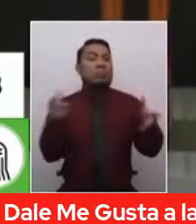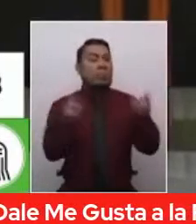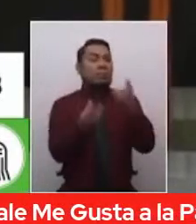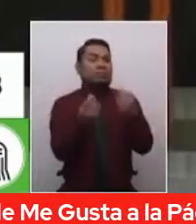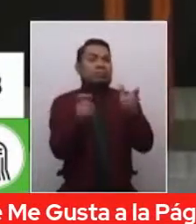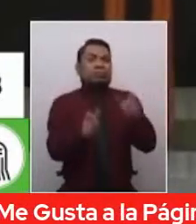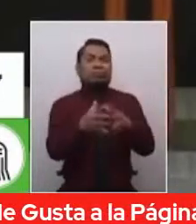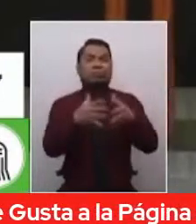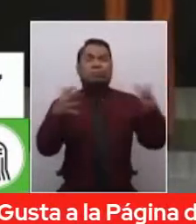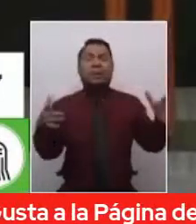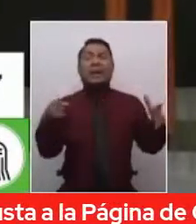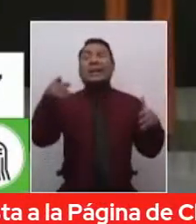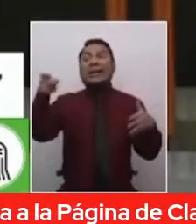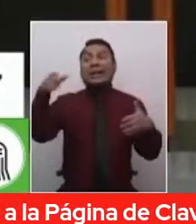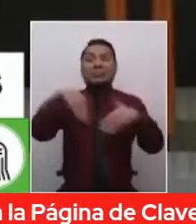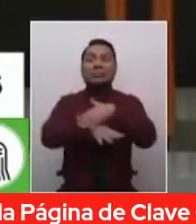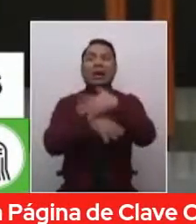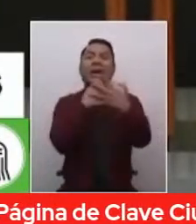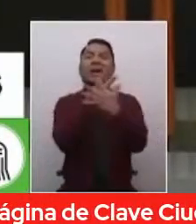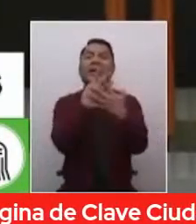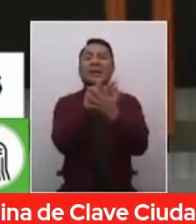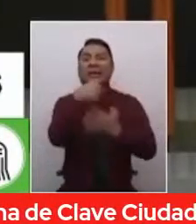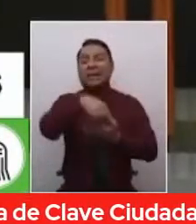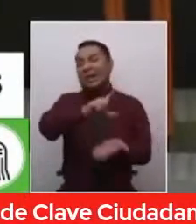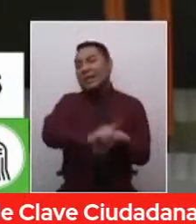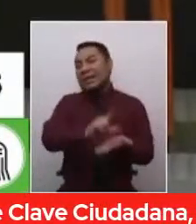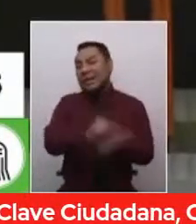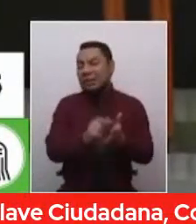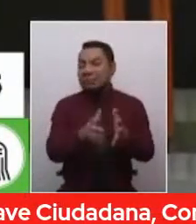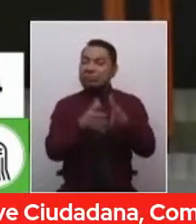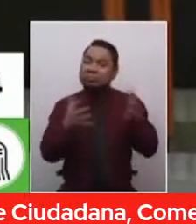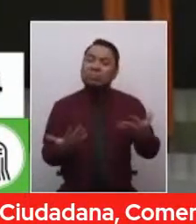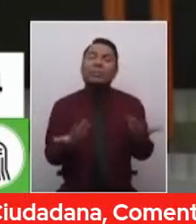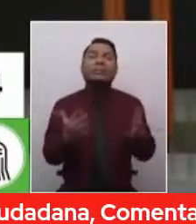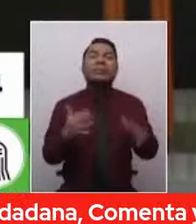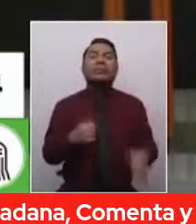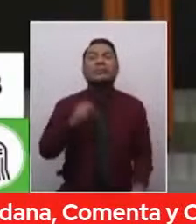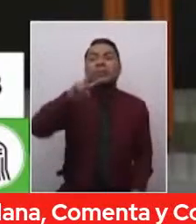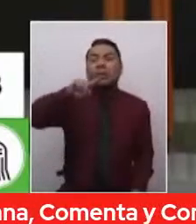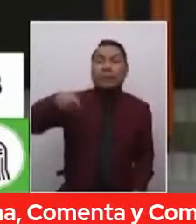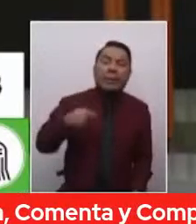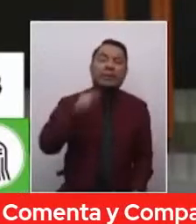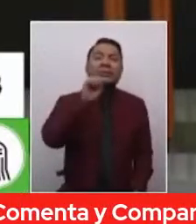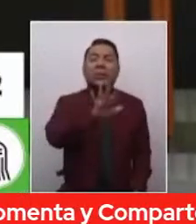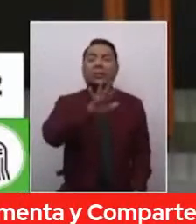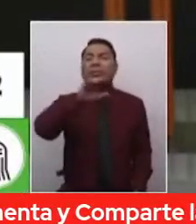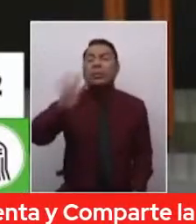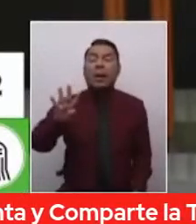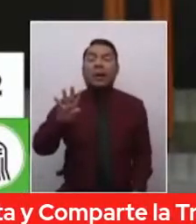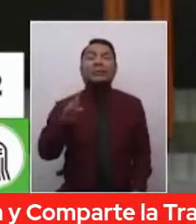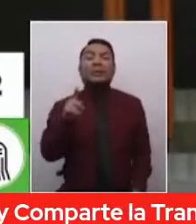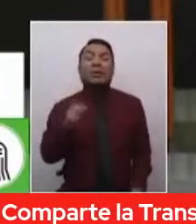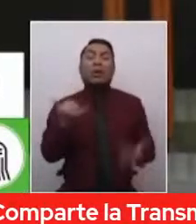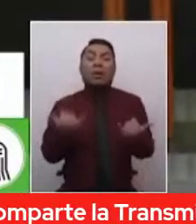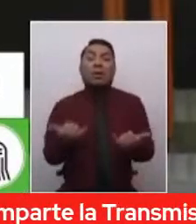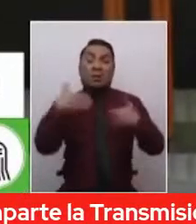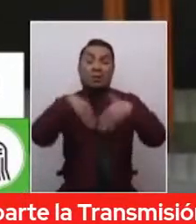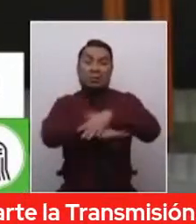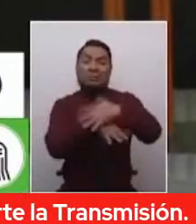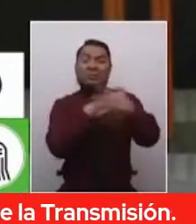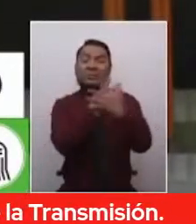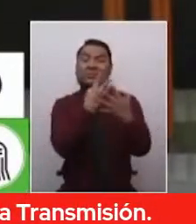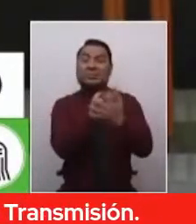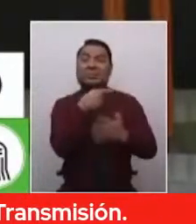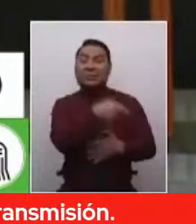población penitenciaria en Lima, sobre todo, ¿no? Tenemos 2.054 internos hoy